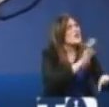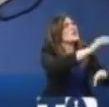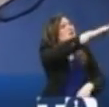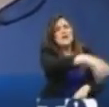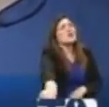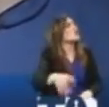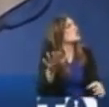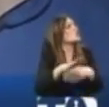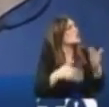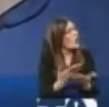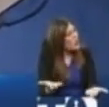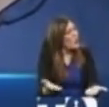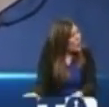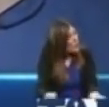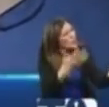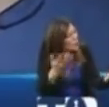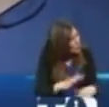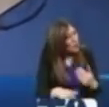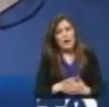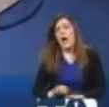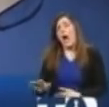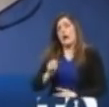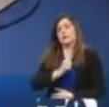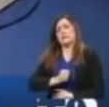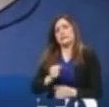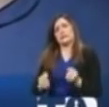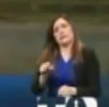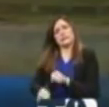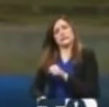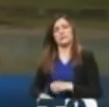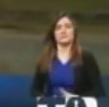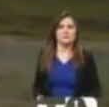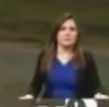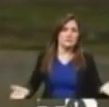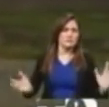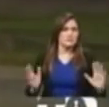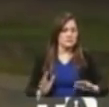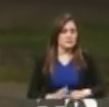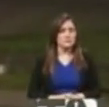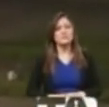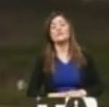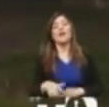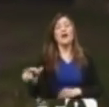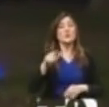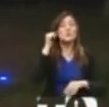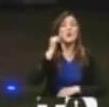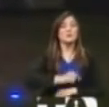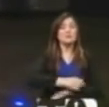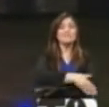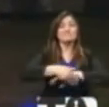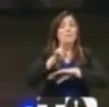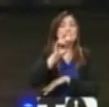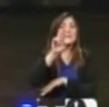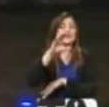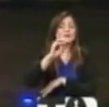les preguntamos que por qué no recogen todo, que los carros están dañados. Aquí en Mariscal Sucre y Viracocha, la